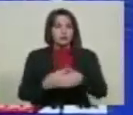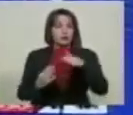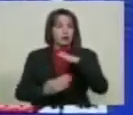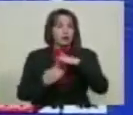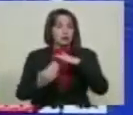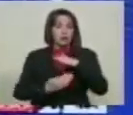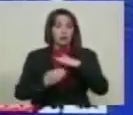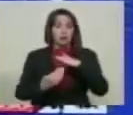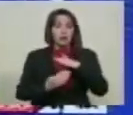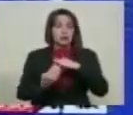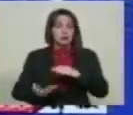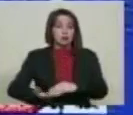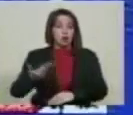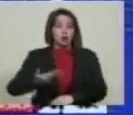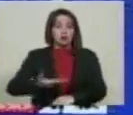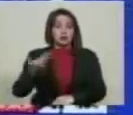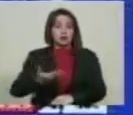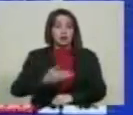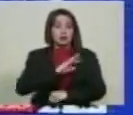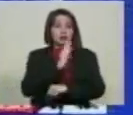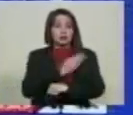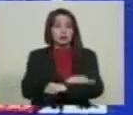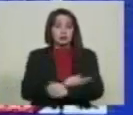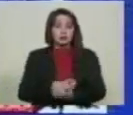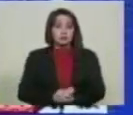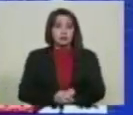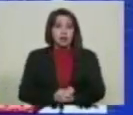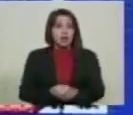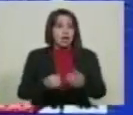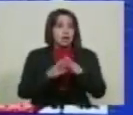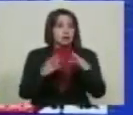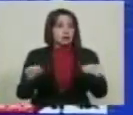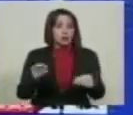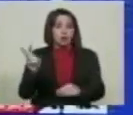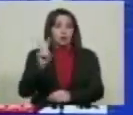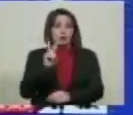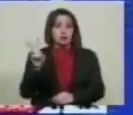sólidas, a lo largo y ancho de todo el país.